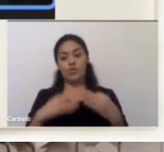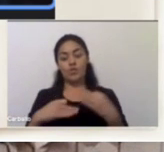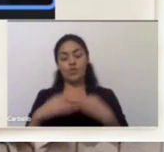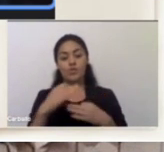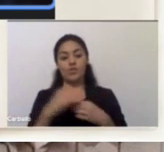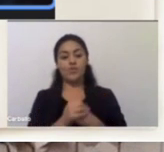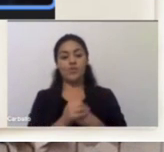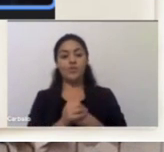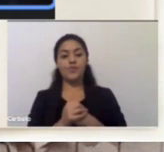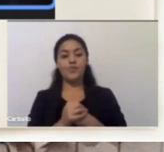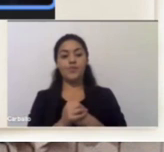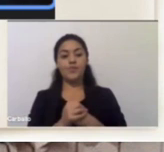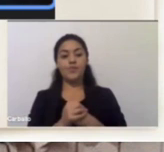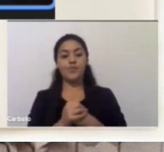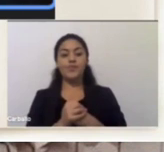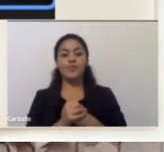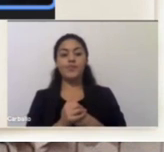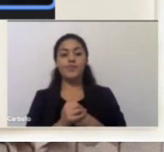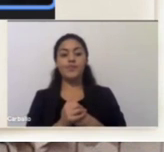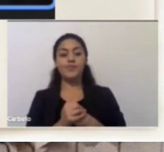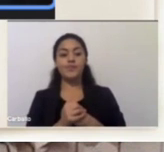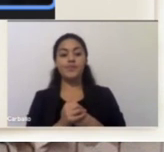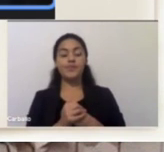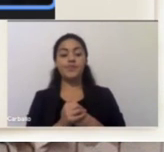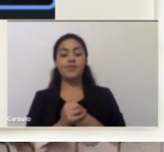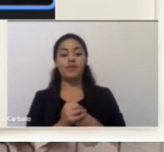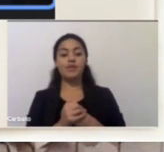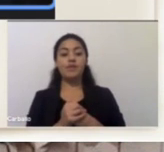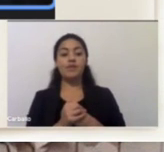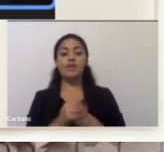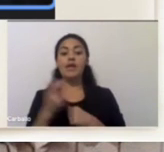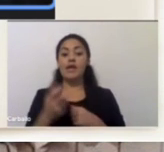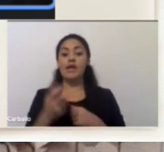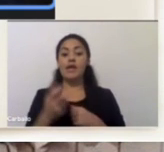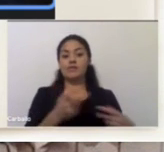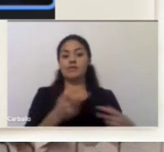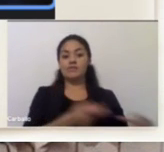Durante el proceso electoral se vivieron muchísimas vicisitudes.